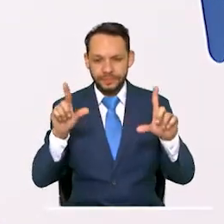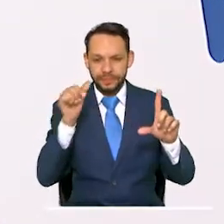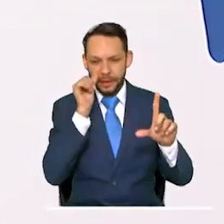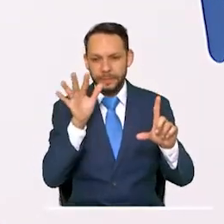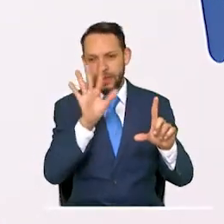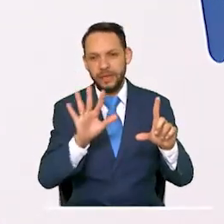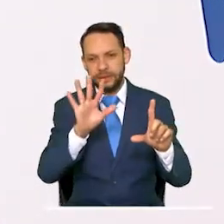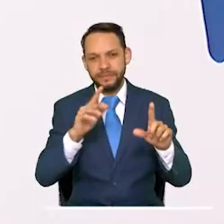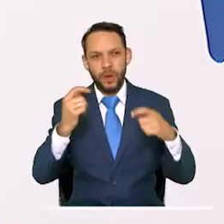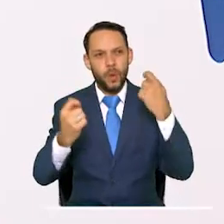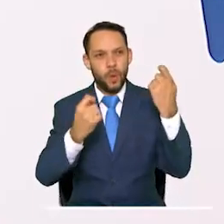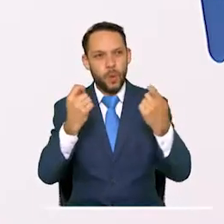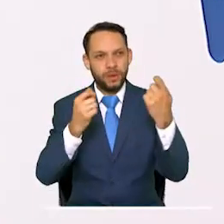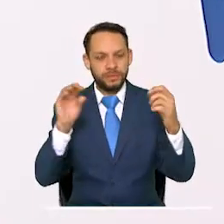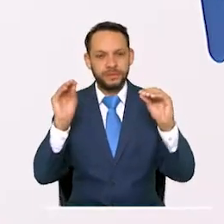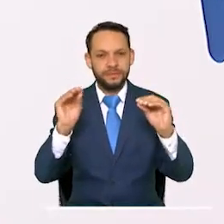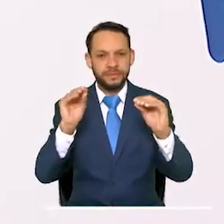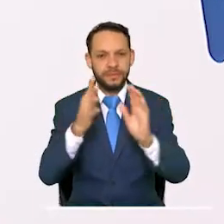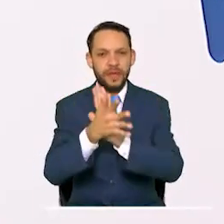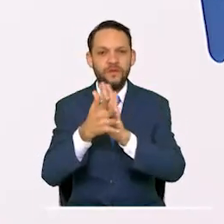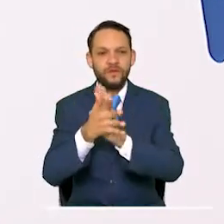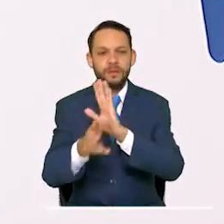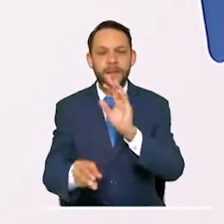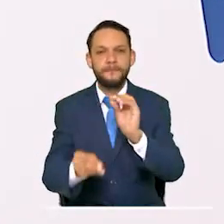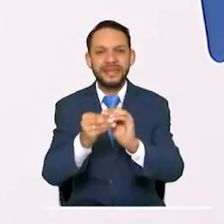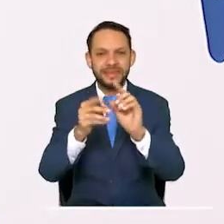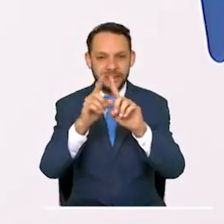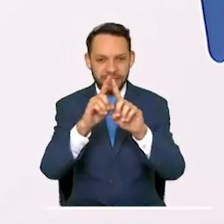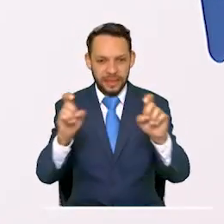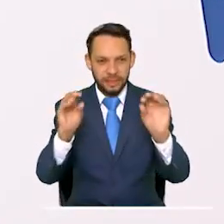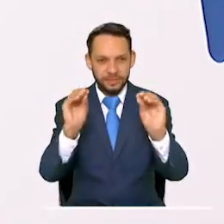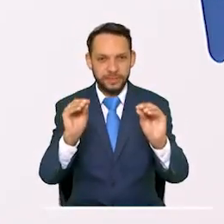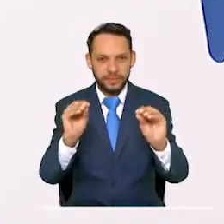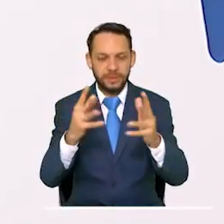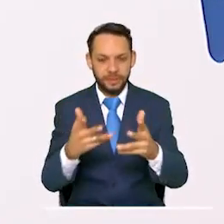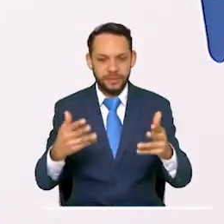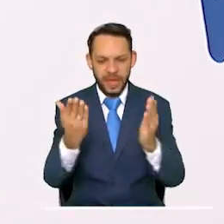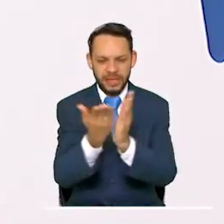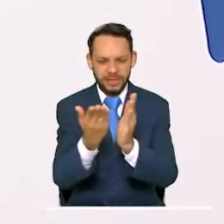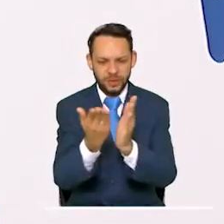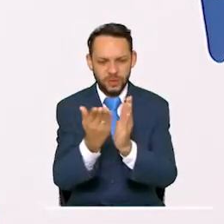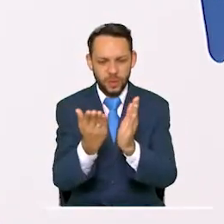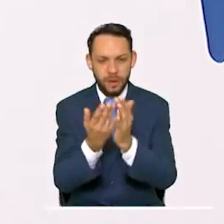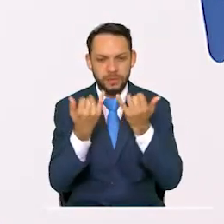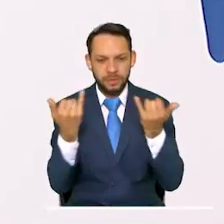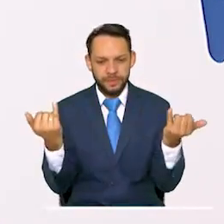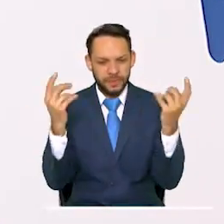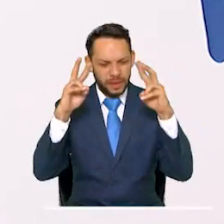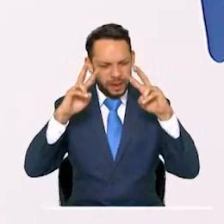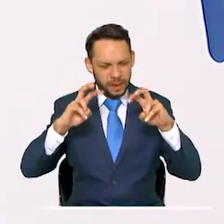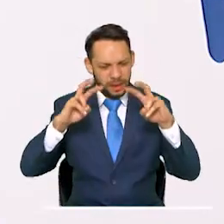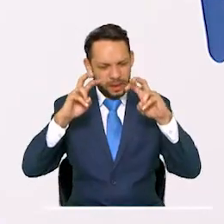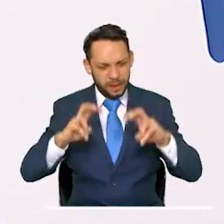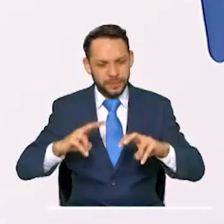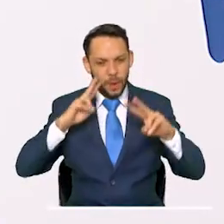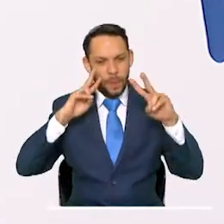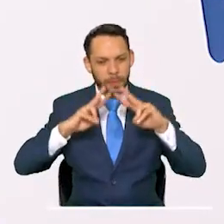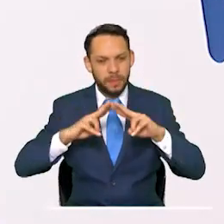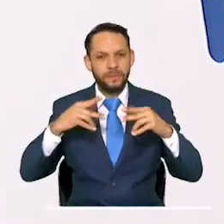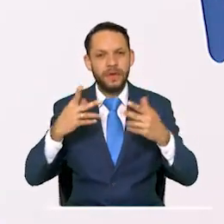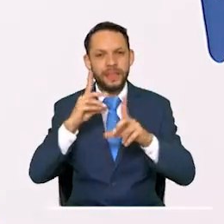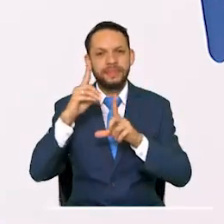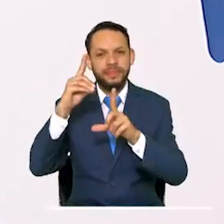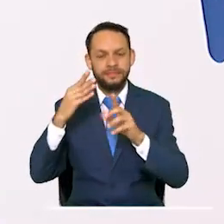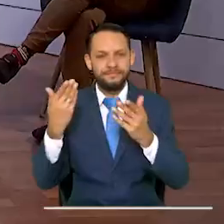saludables van a entender por qué hay que entrar en procesos de estudio y por qué quiero que conozcan este diplomado.